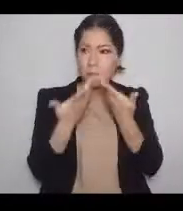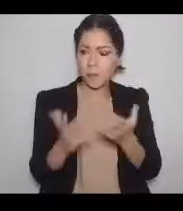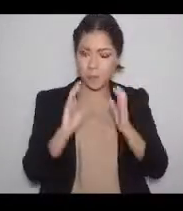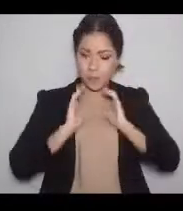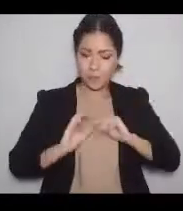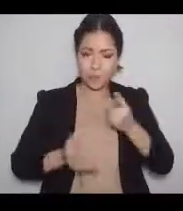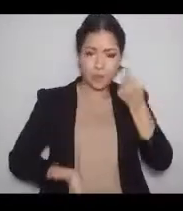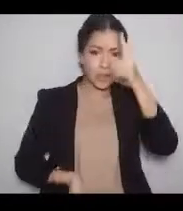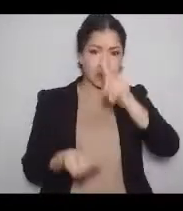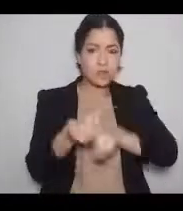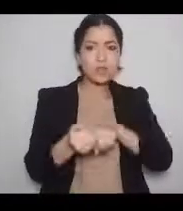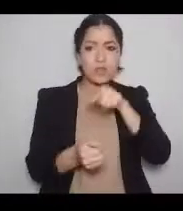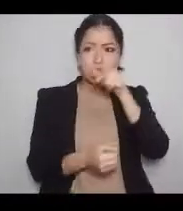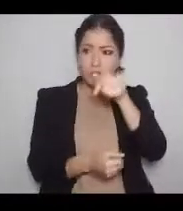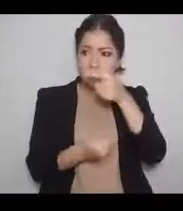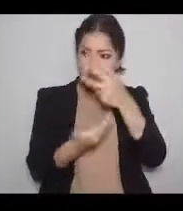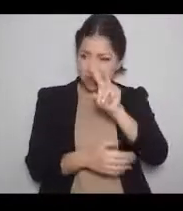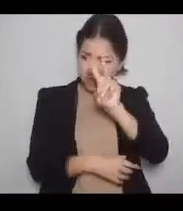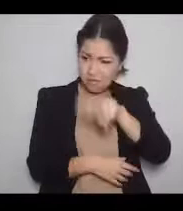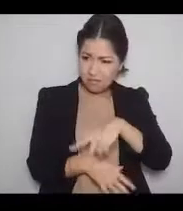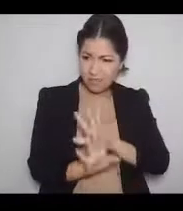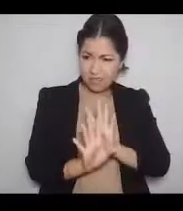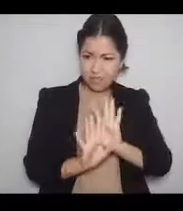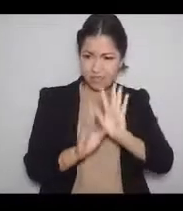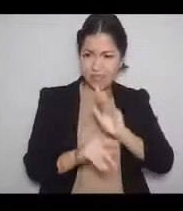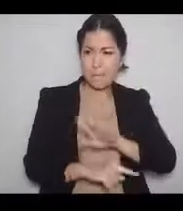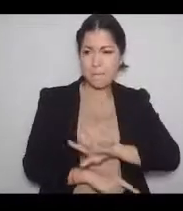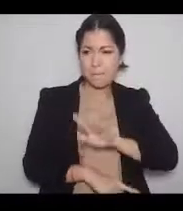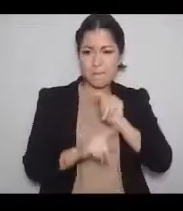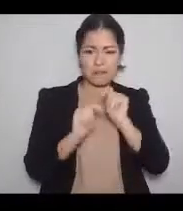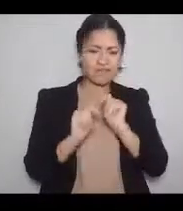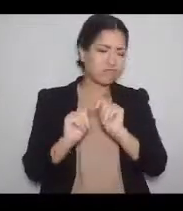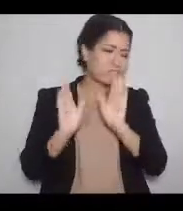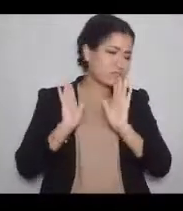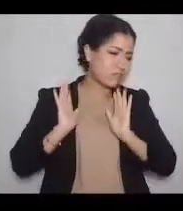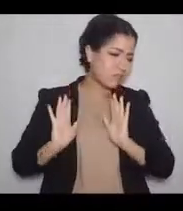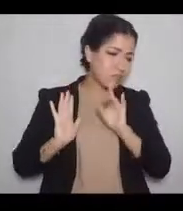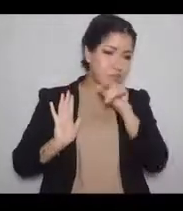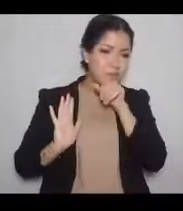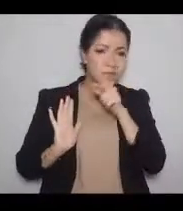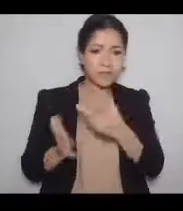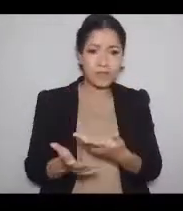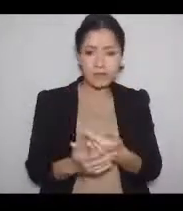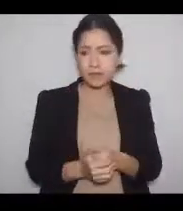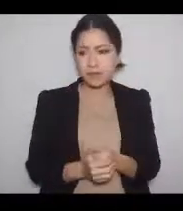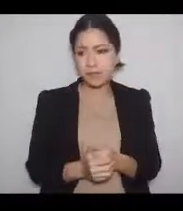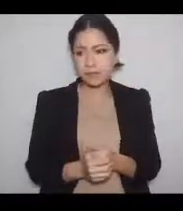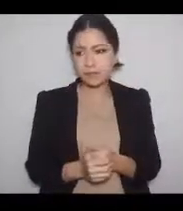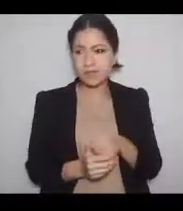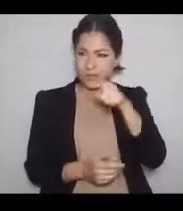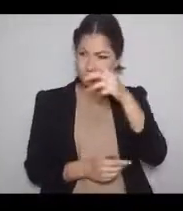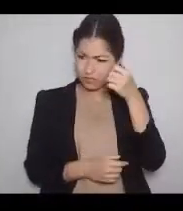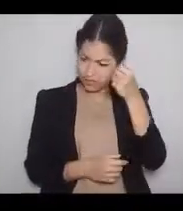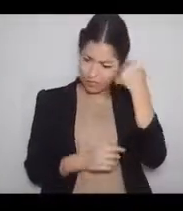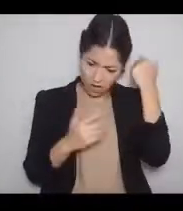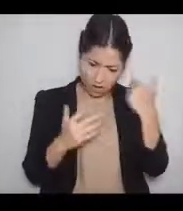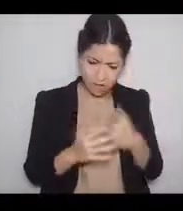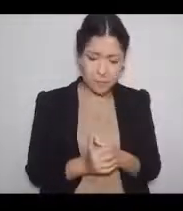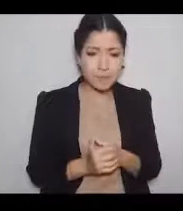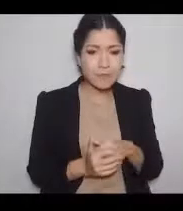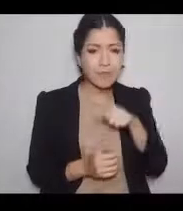tu madre! ¡Ah, muy bien, muy bien! Te encabronas como él, ¿eh? A mí se me hace que el culerito de Kepler hizo otra cosa.